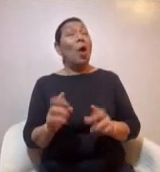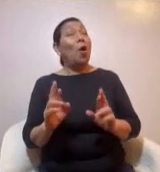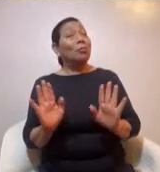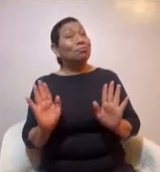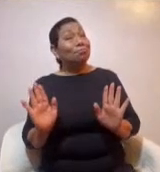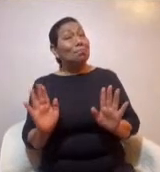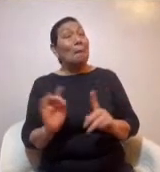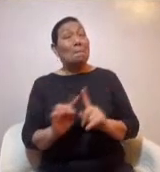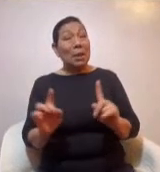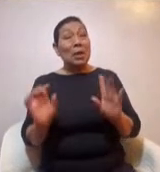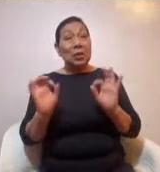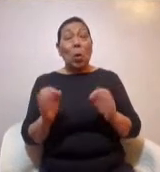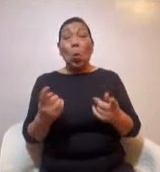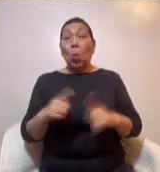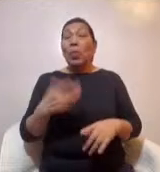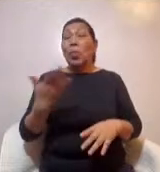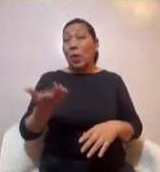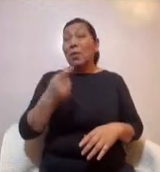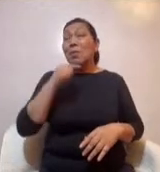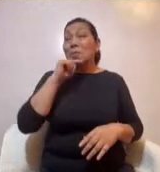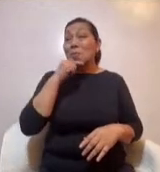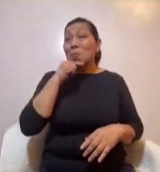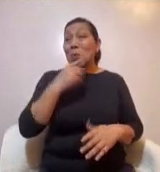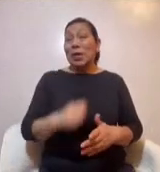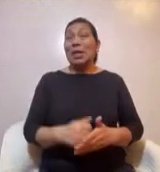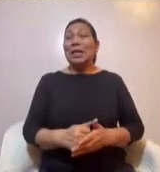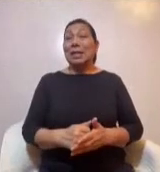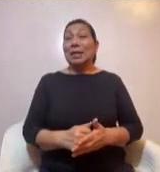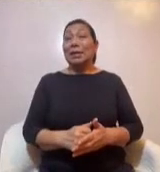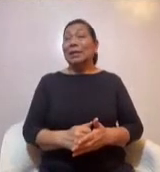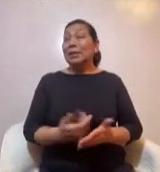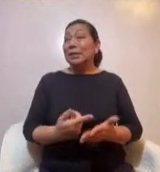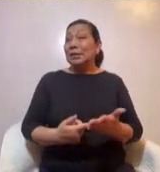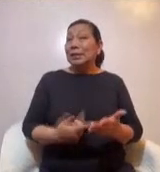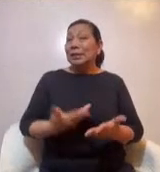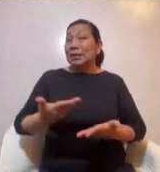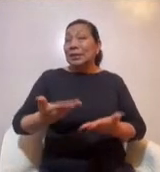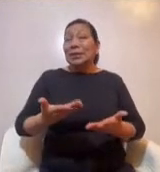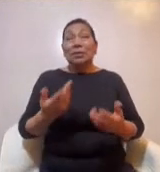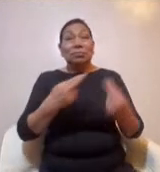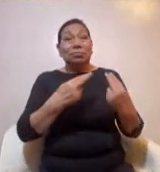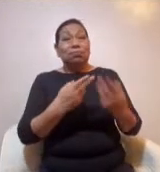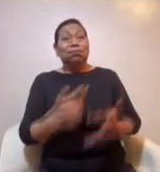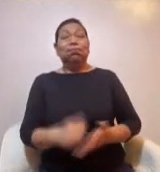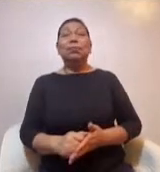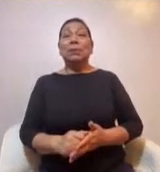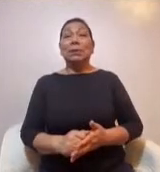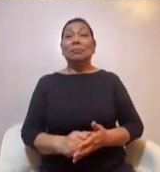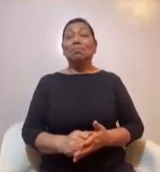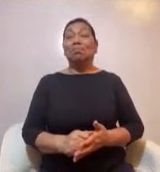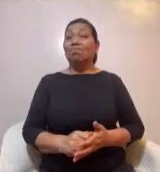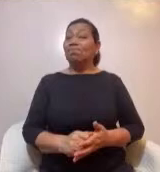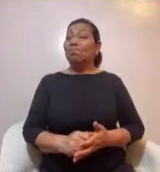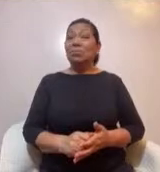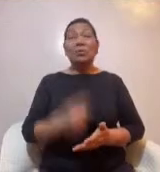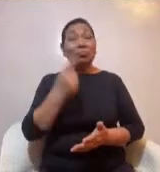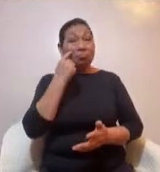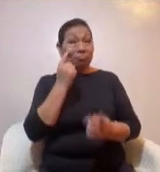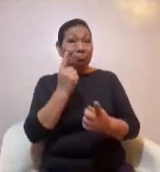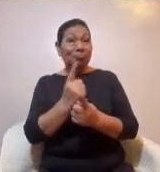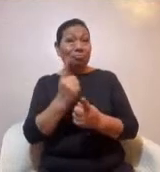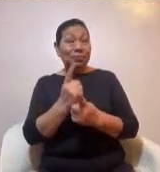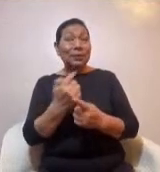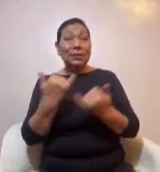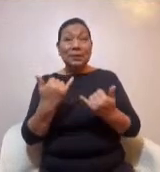hay, ojalá que no fuese así, pero que efectivamente cuando hay mujeres que ejercen cargos,